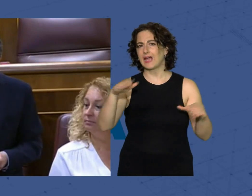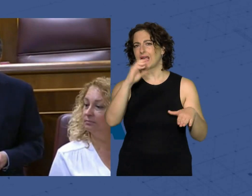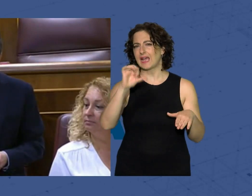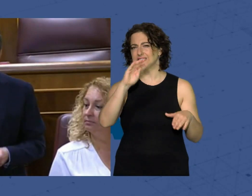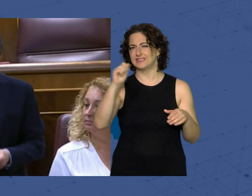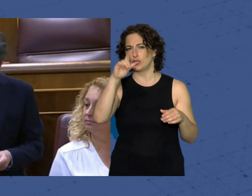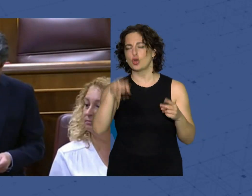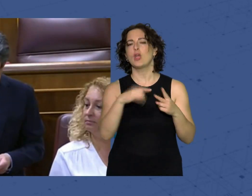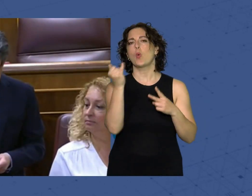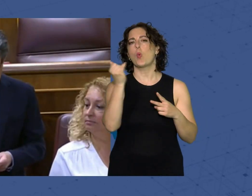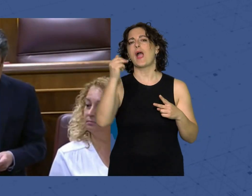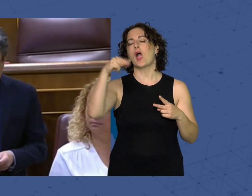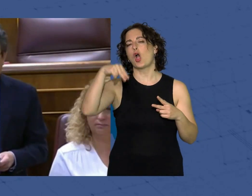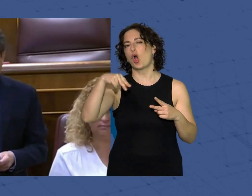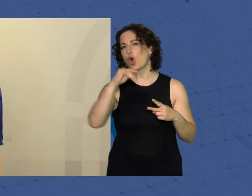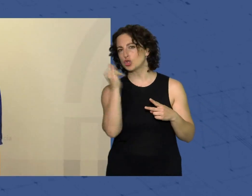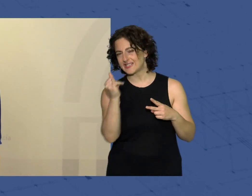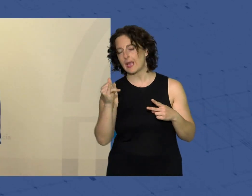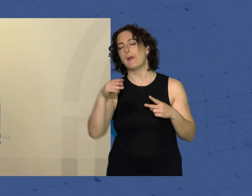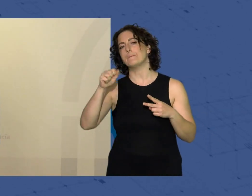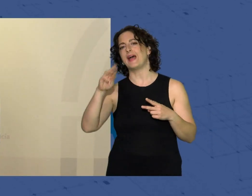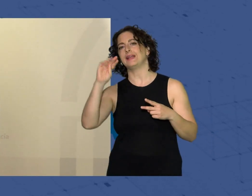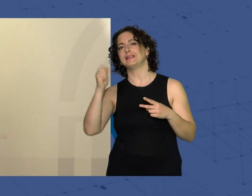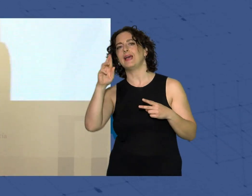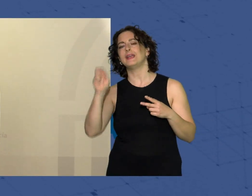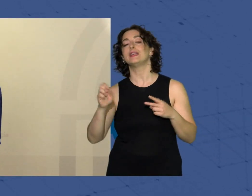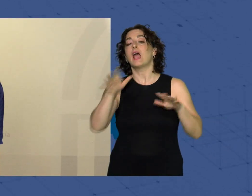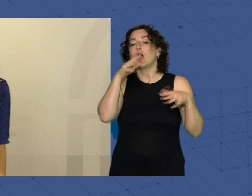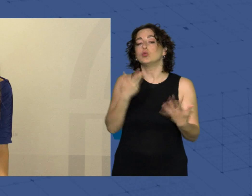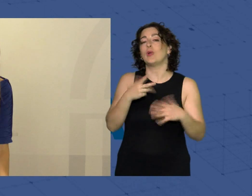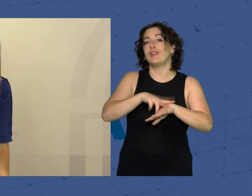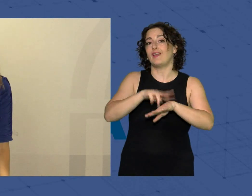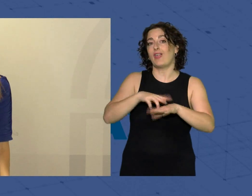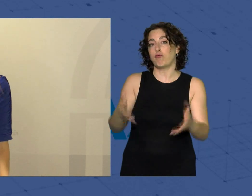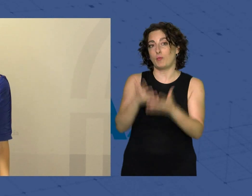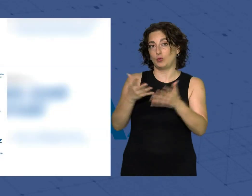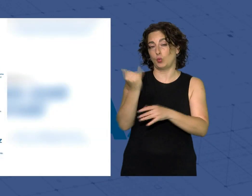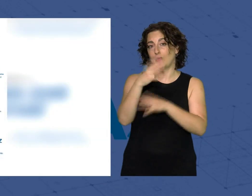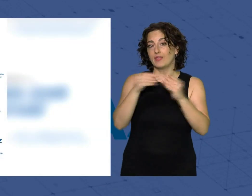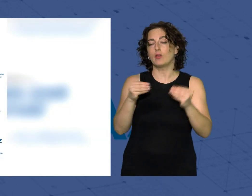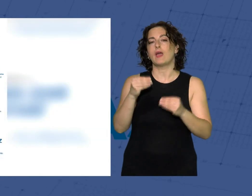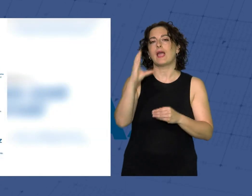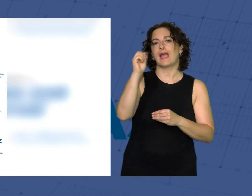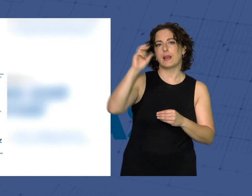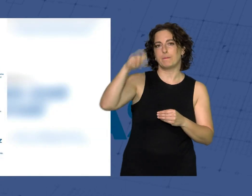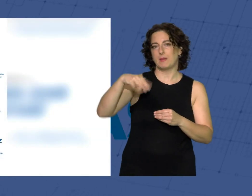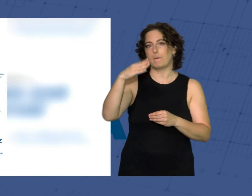José Matarí así como la actual delegada de Fomento de la Junta de Andalucía Carmen Belén López.